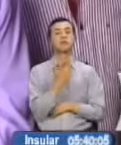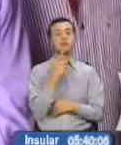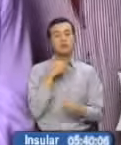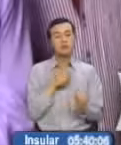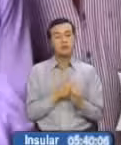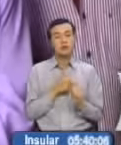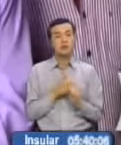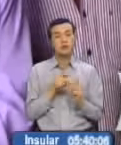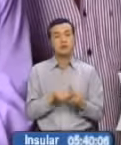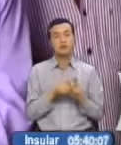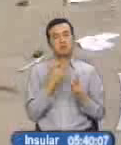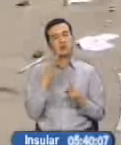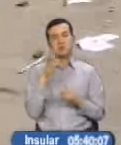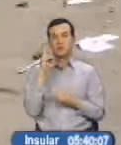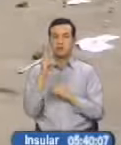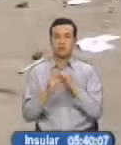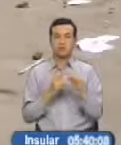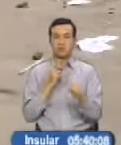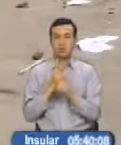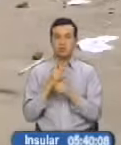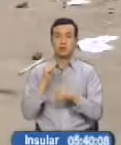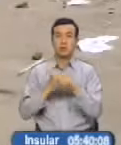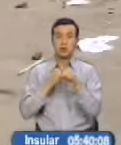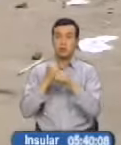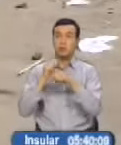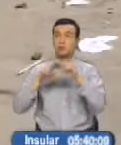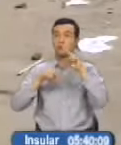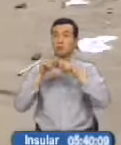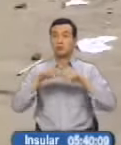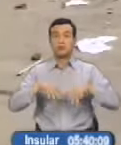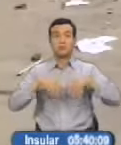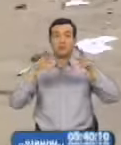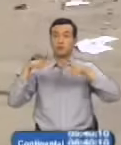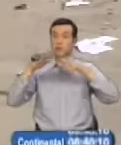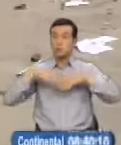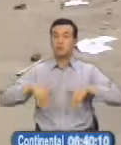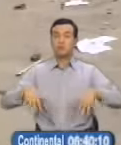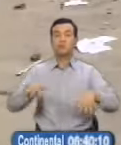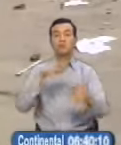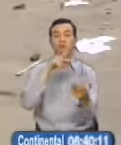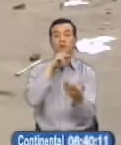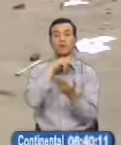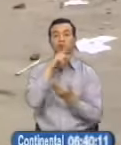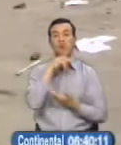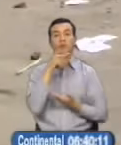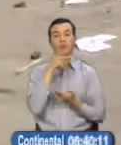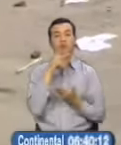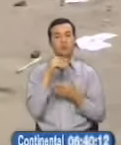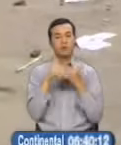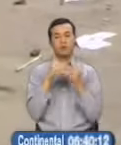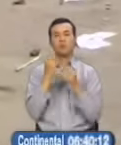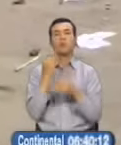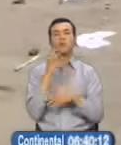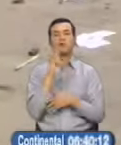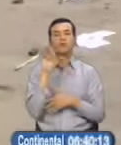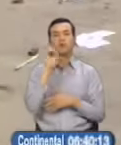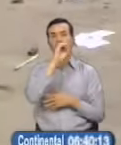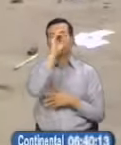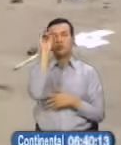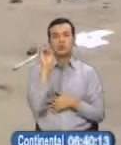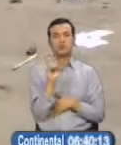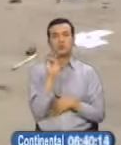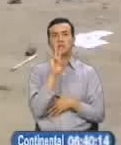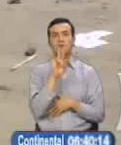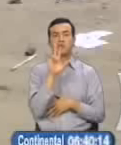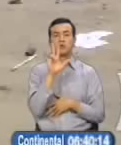perentoriamente estamos unos 2 años. Los trabajos de demolición y limpieza de los escombros en la zona cero de Puerto Viejo tienen un avance de 70%. Con